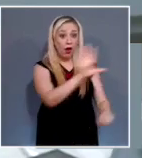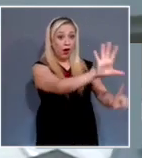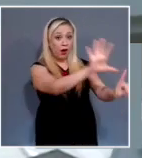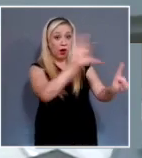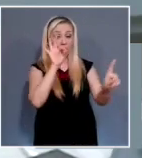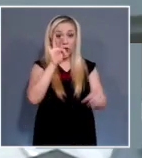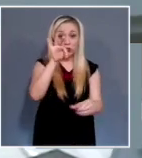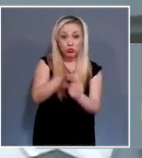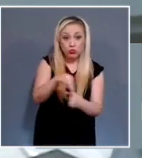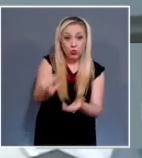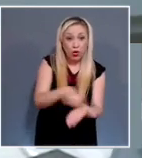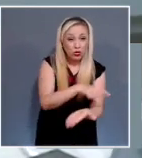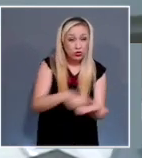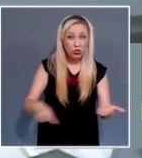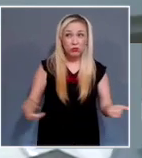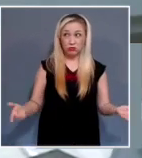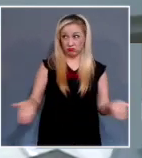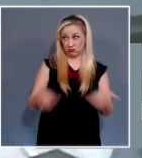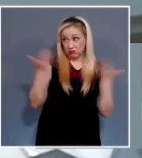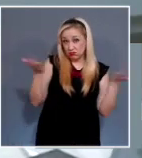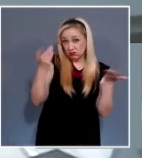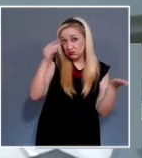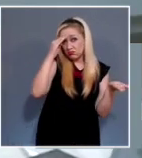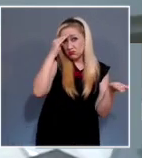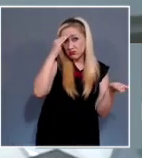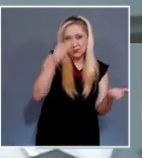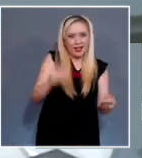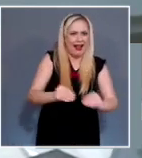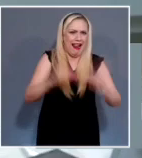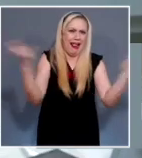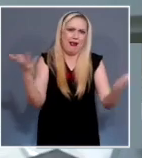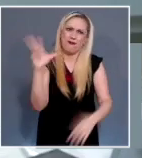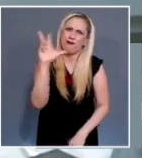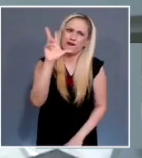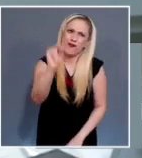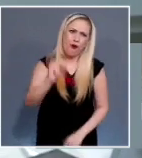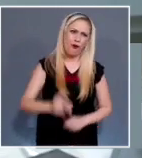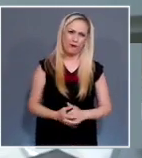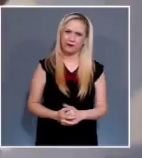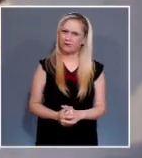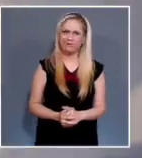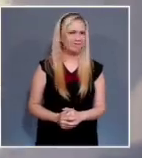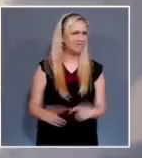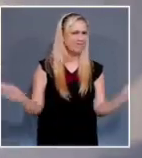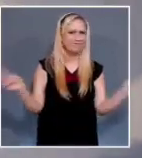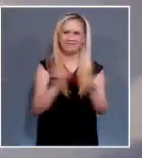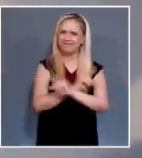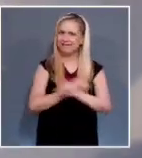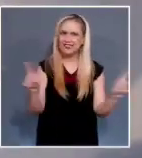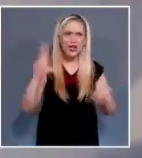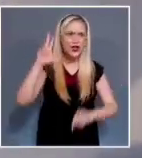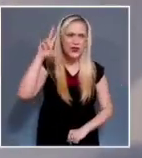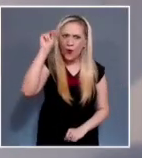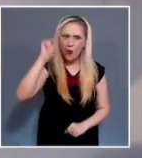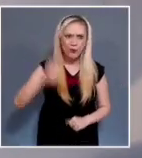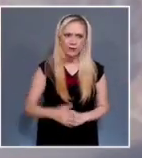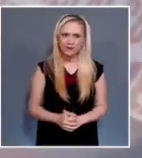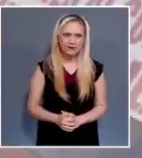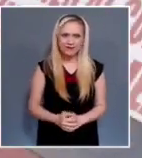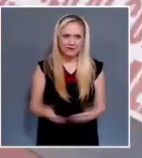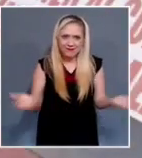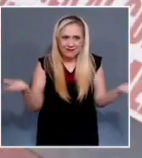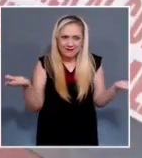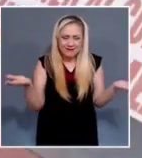popular? Por supuesto que no. Y yo creo que la única respuesta posible es que no. Comentaron que una